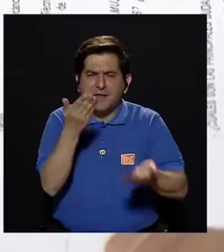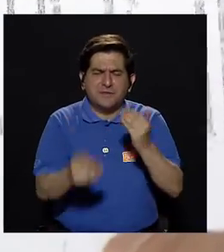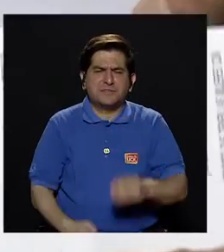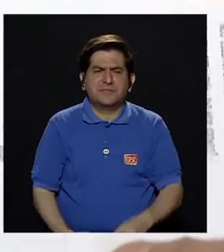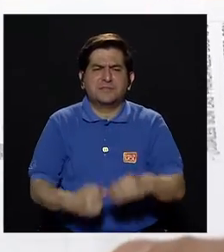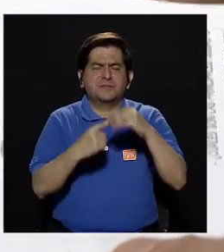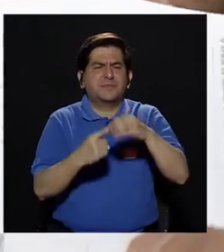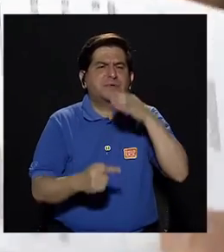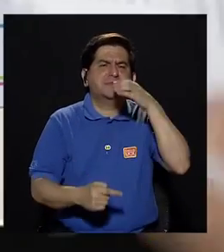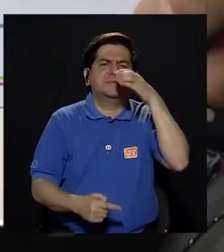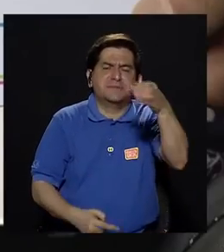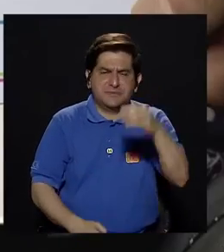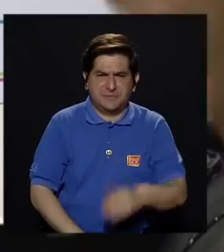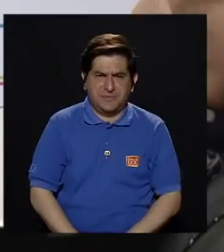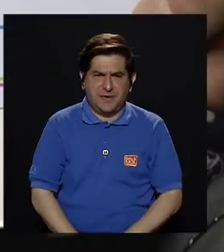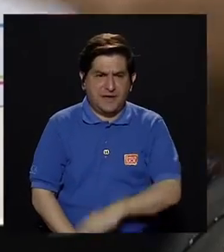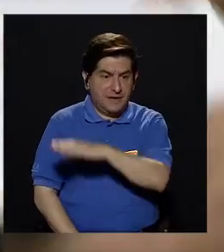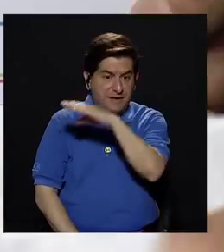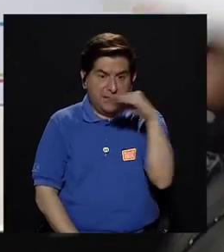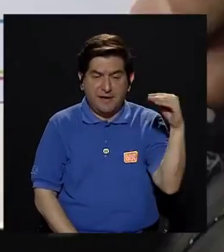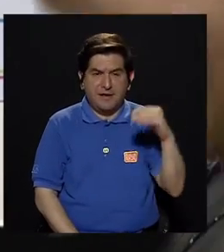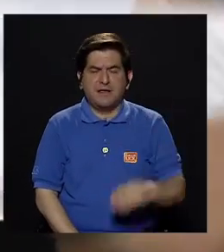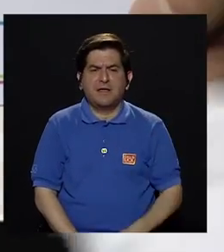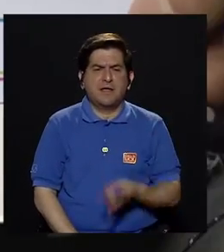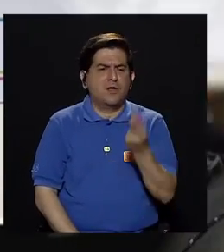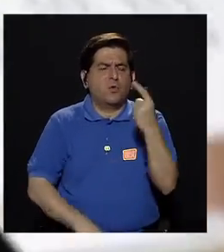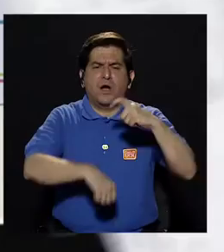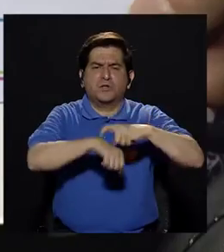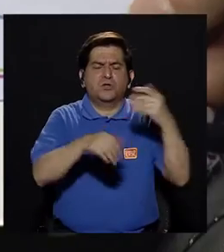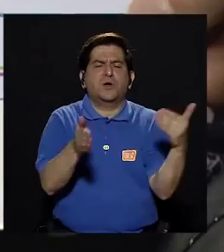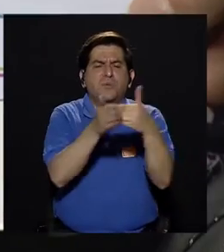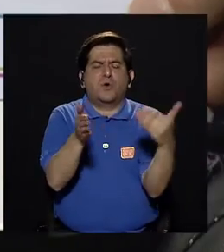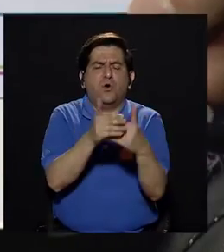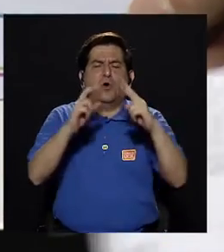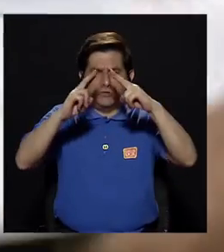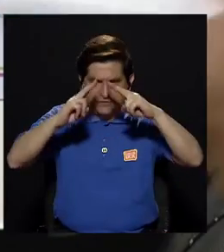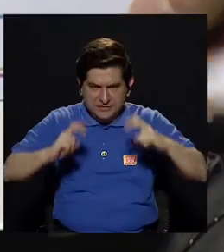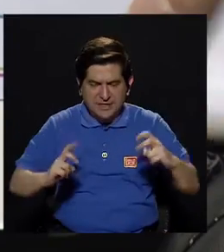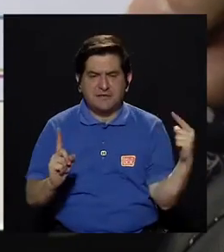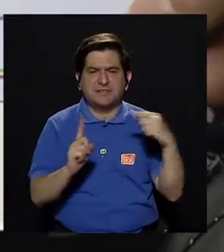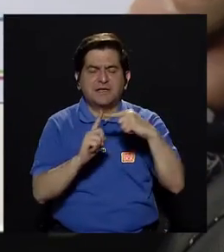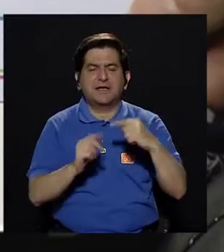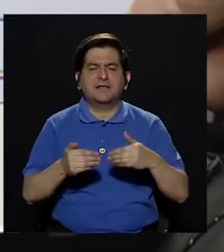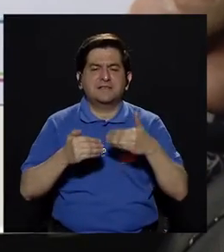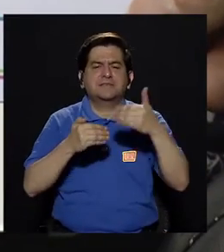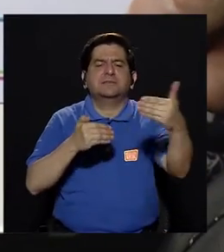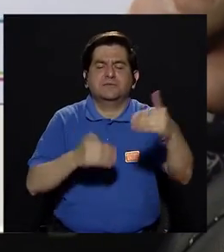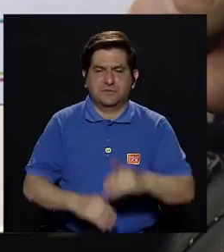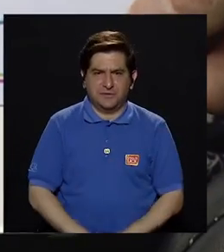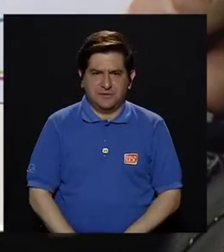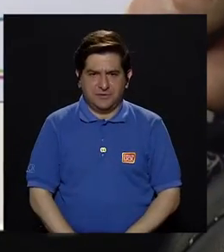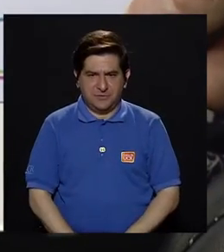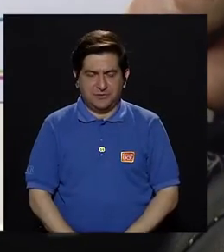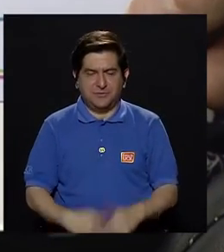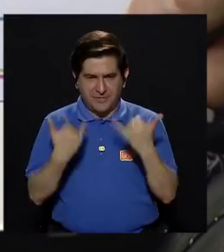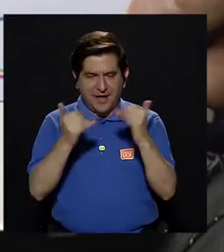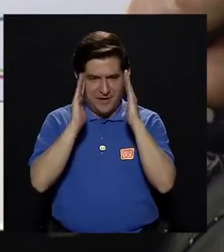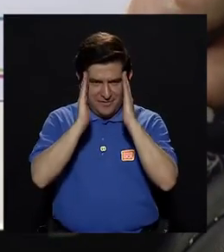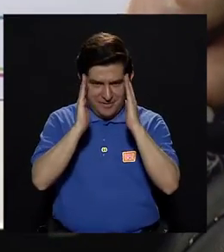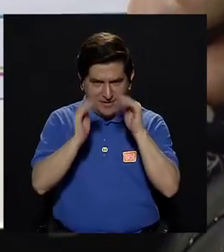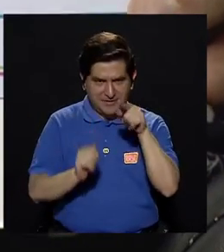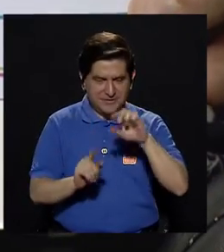la principal recomendación y cada cuánto se tienen que hacer los exámenes y hasta qué edad? A eso vamos. Bueno,